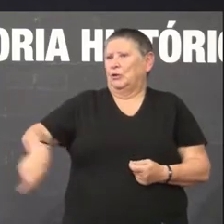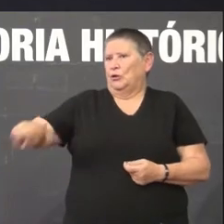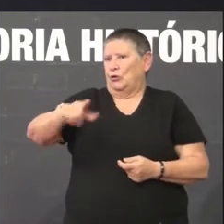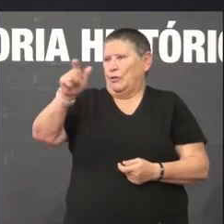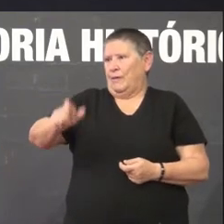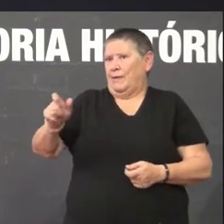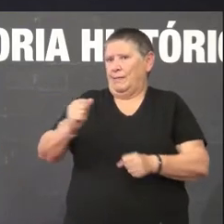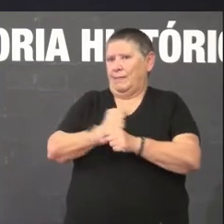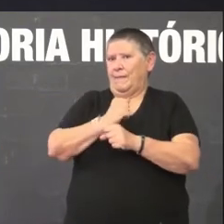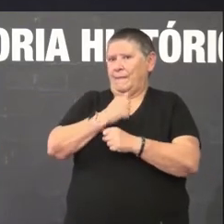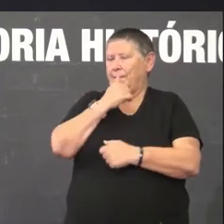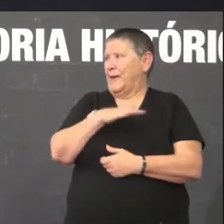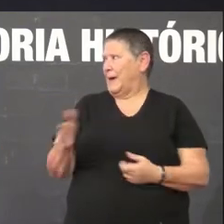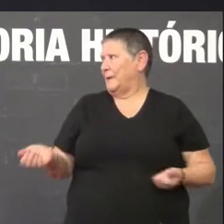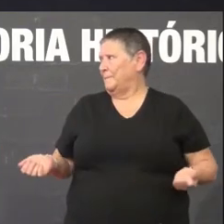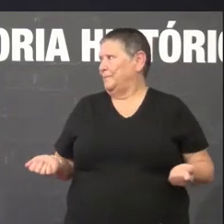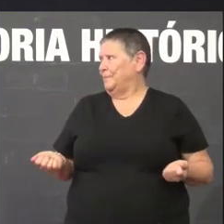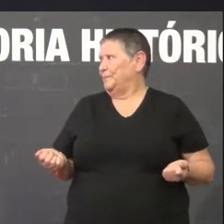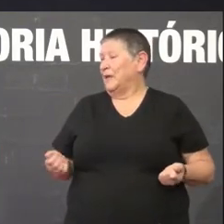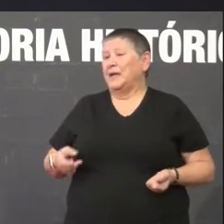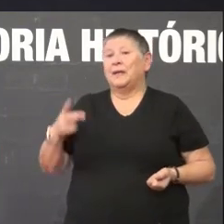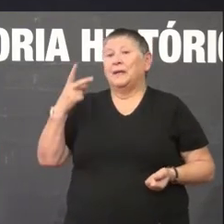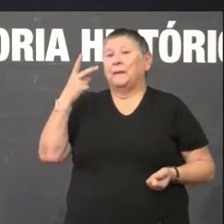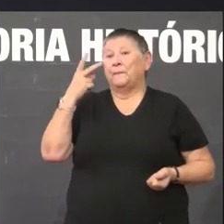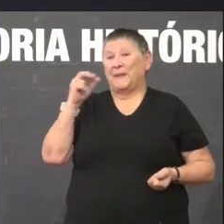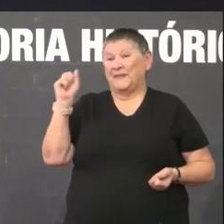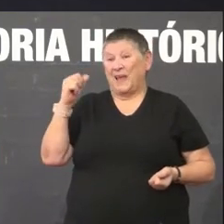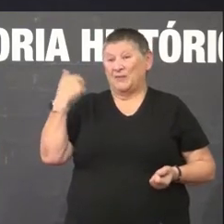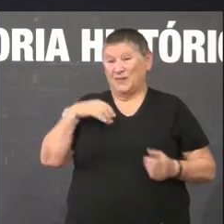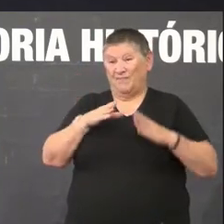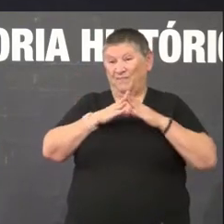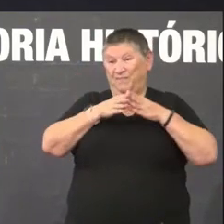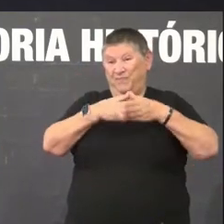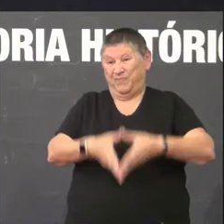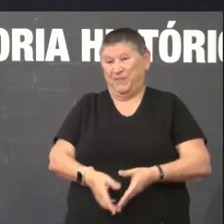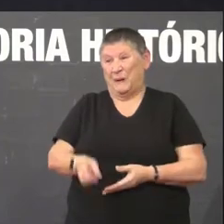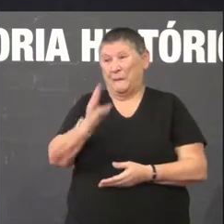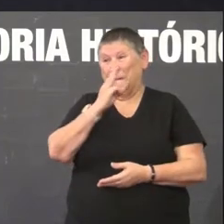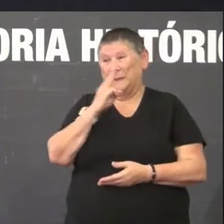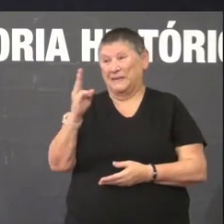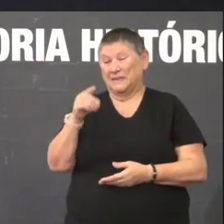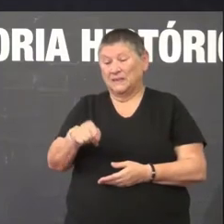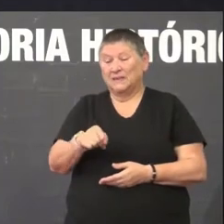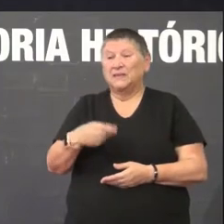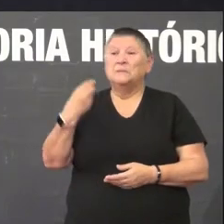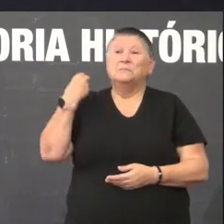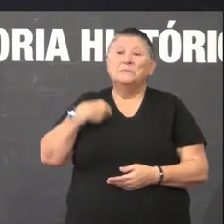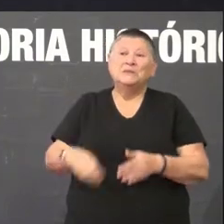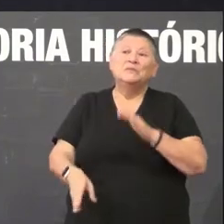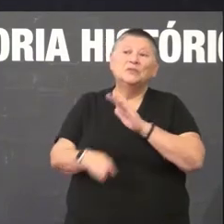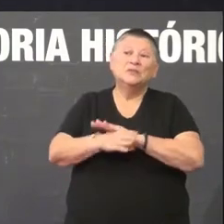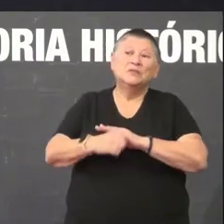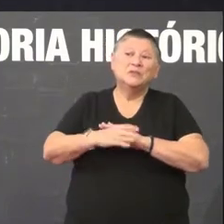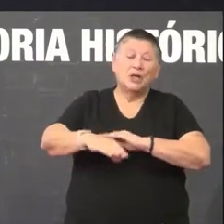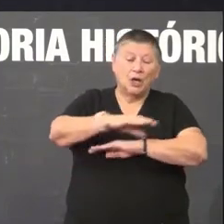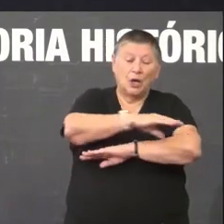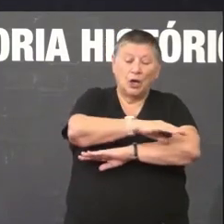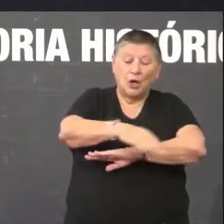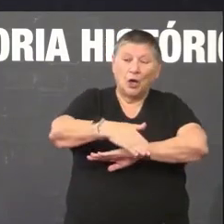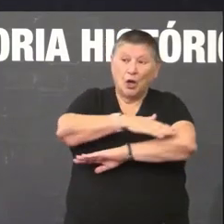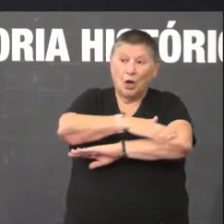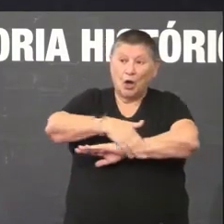mar. Despois de 20 anos do Prestige, sigue o corredor da Costa da Morte en vilas